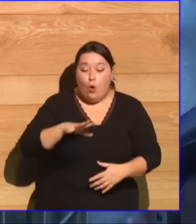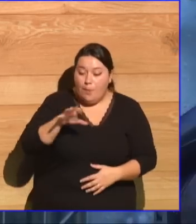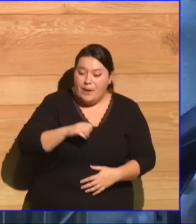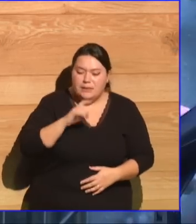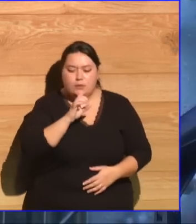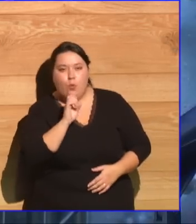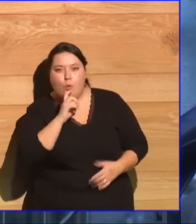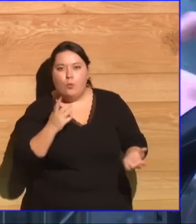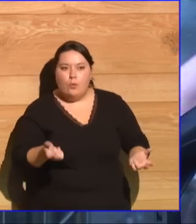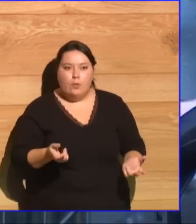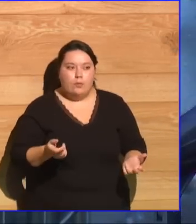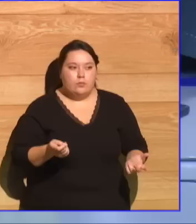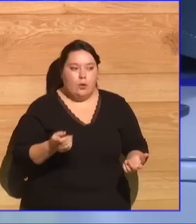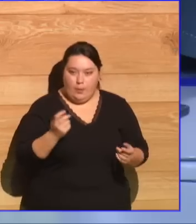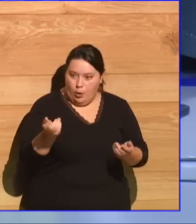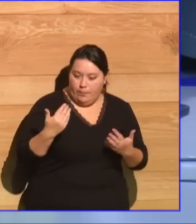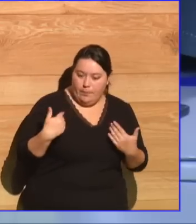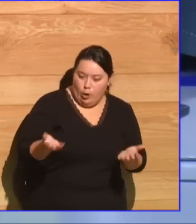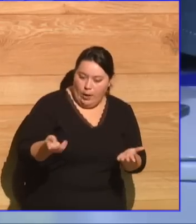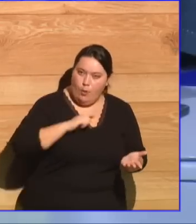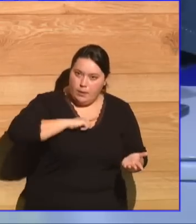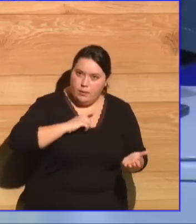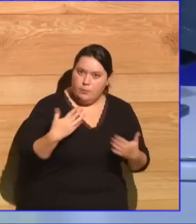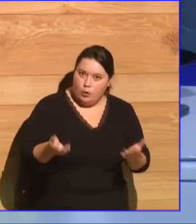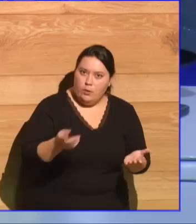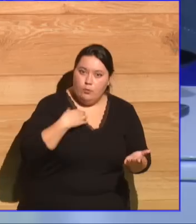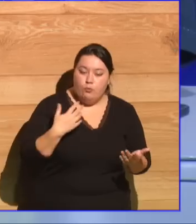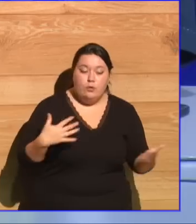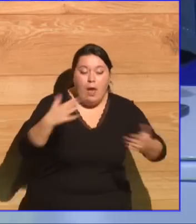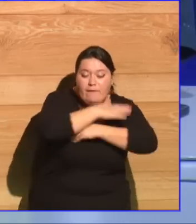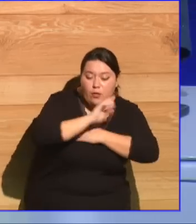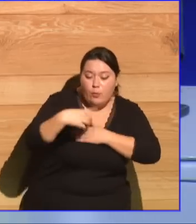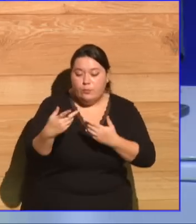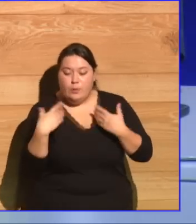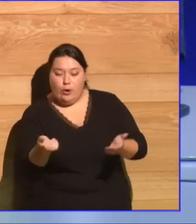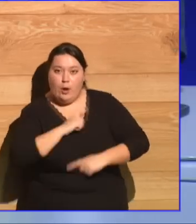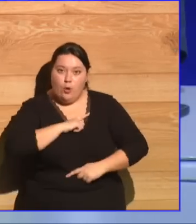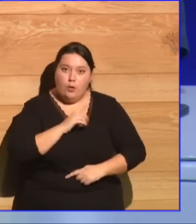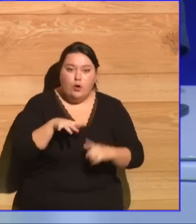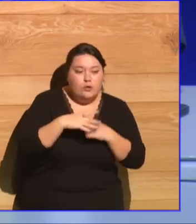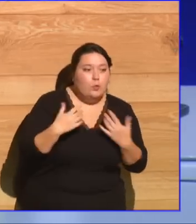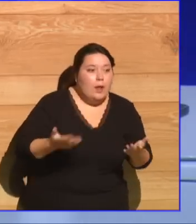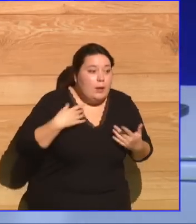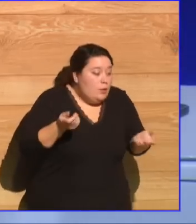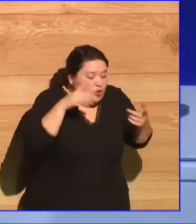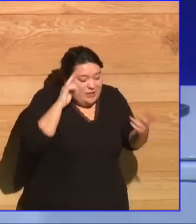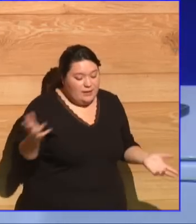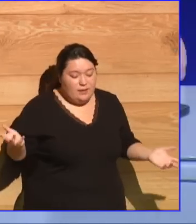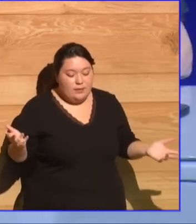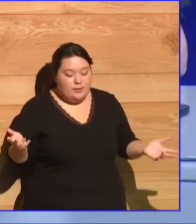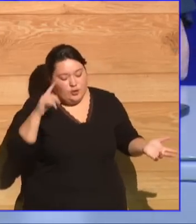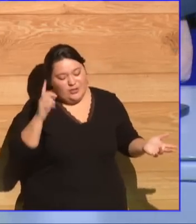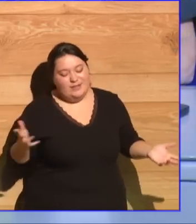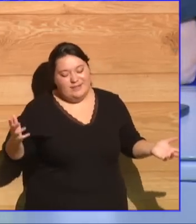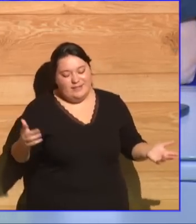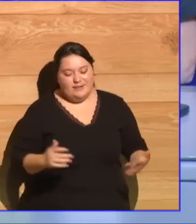decir que... por- No, que me lo regaló, me lo regaló. Pero Pero te en lo qué- Me regaló. dio un abrazo, me dio un abrazo y me lo ¿Pero regaló. en qué contexto, Javier, Javi? Javier Cansado, pues yo qué sé, yo qué